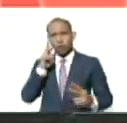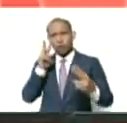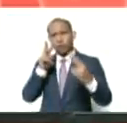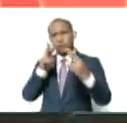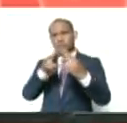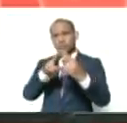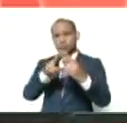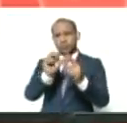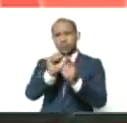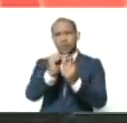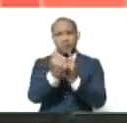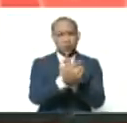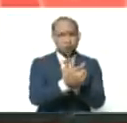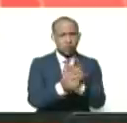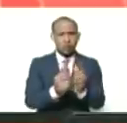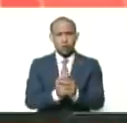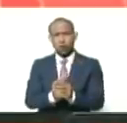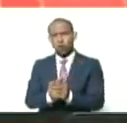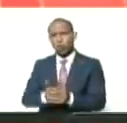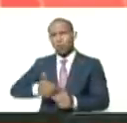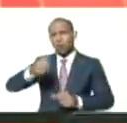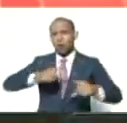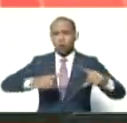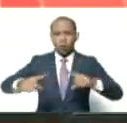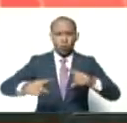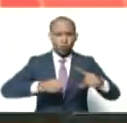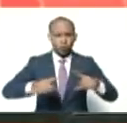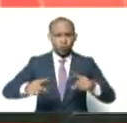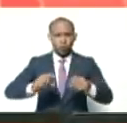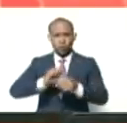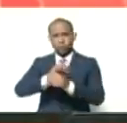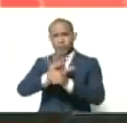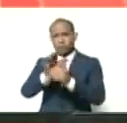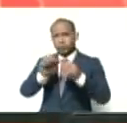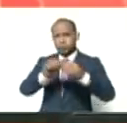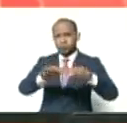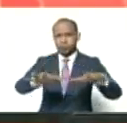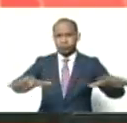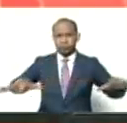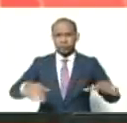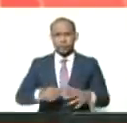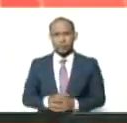una situación de mayor control de la pandemia.